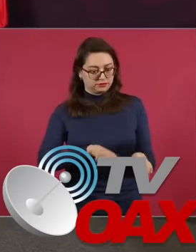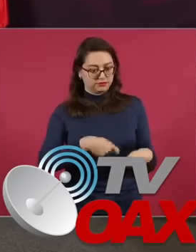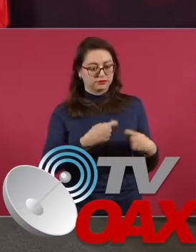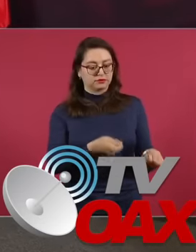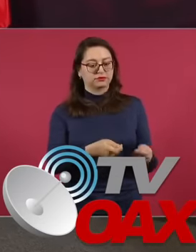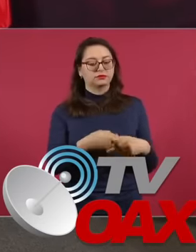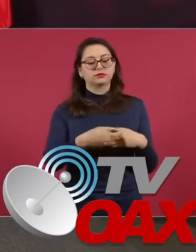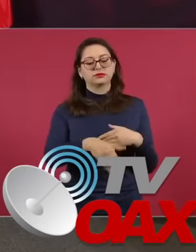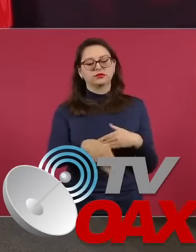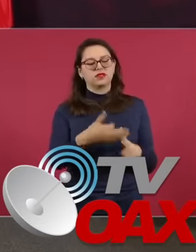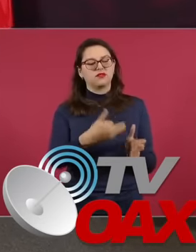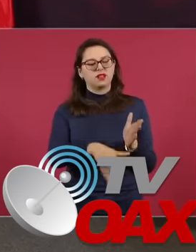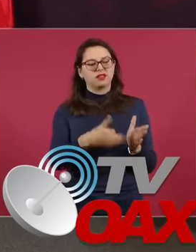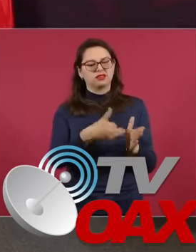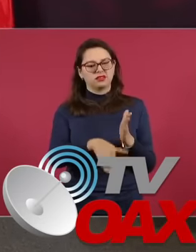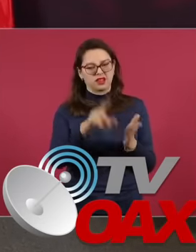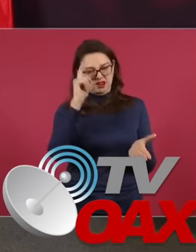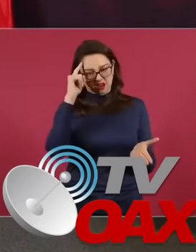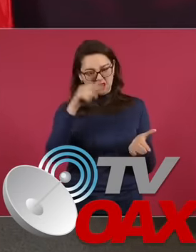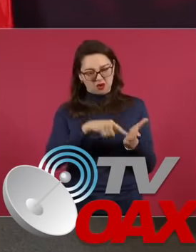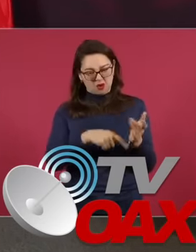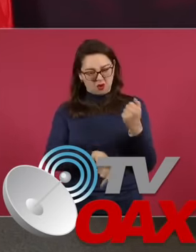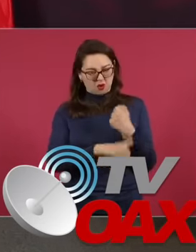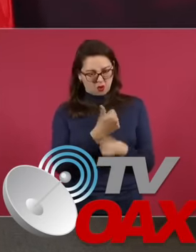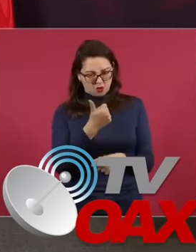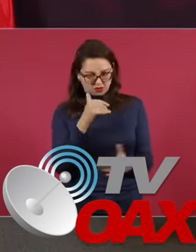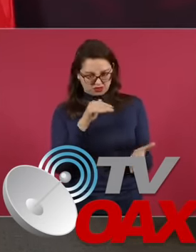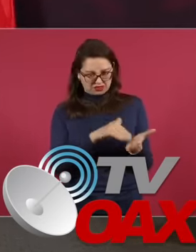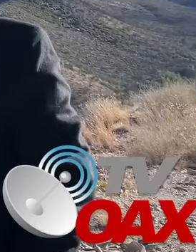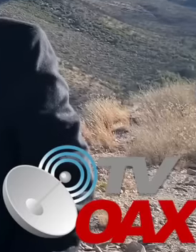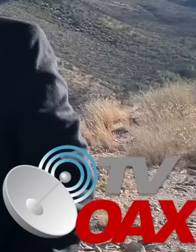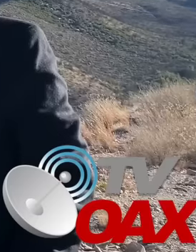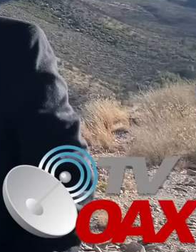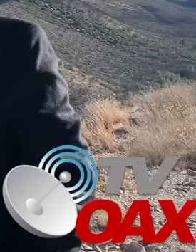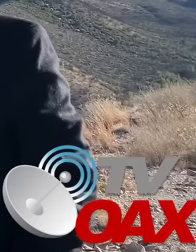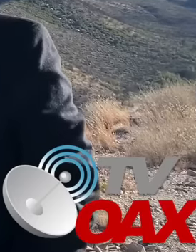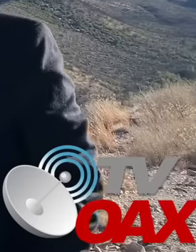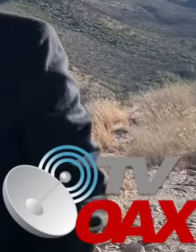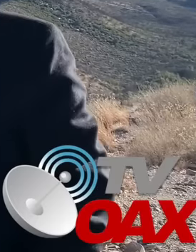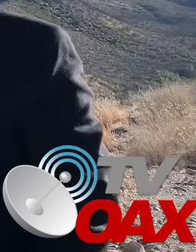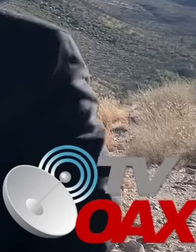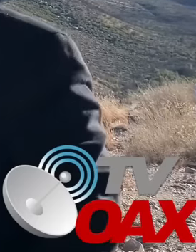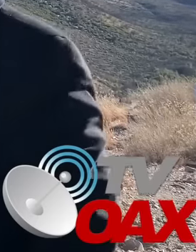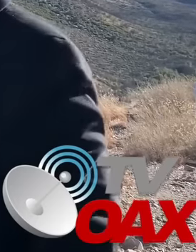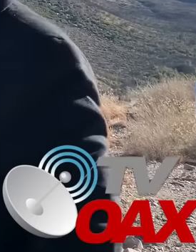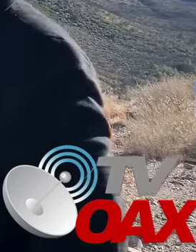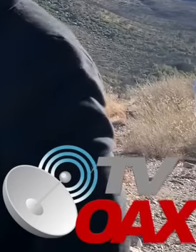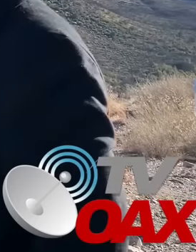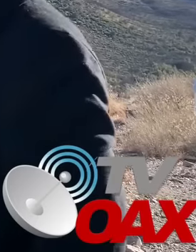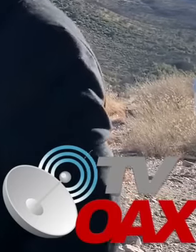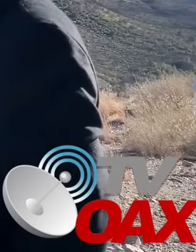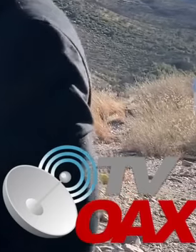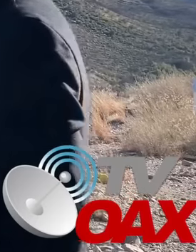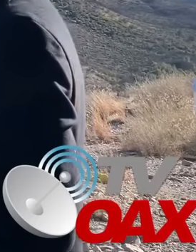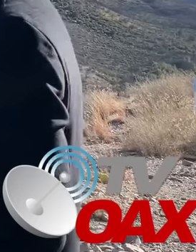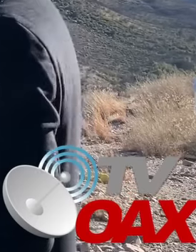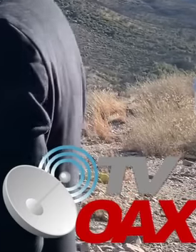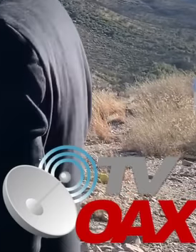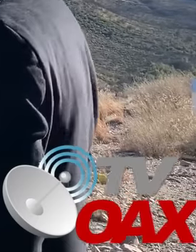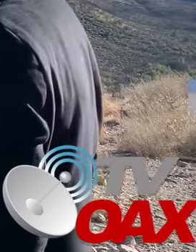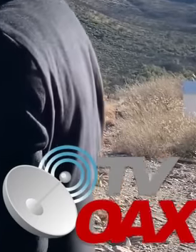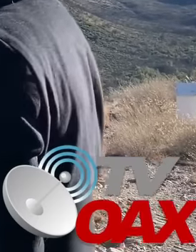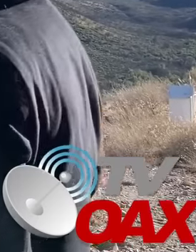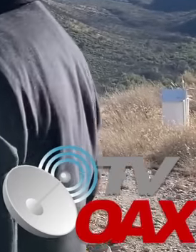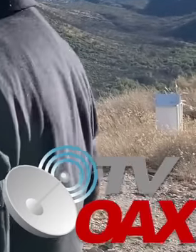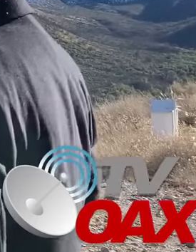faltan estas 11 mil, ¿verdad? Están pendientes. Adelfo Regino también tiene la